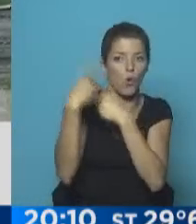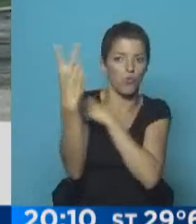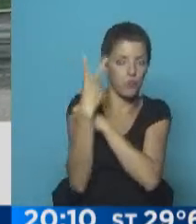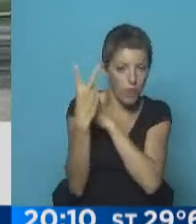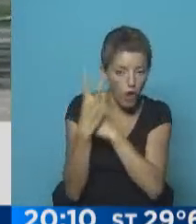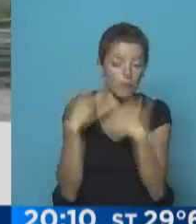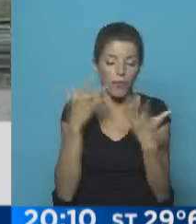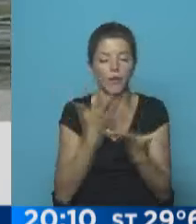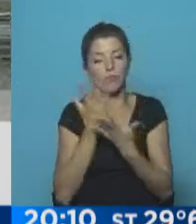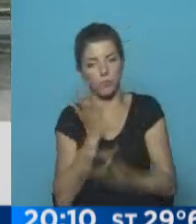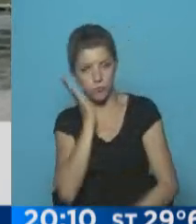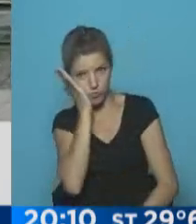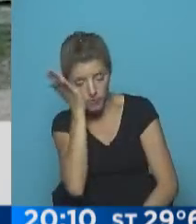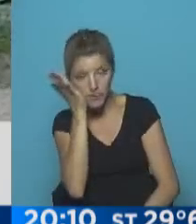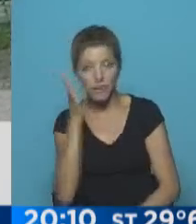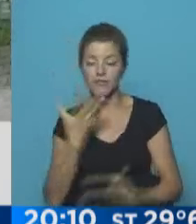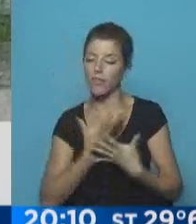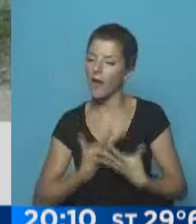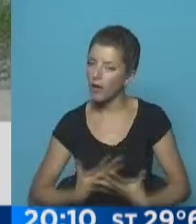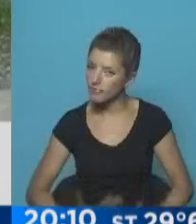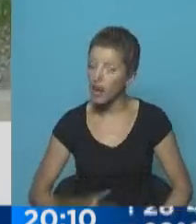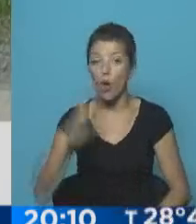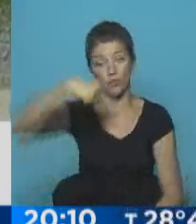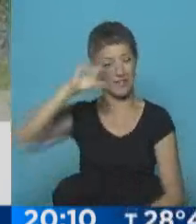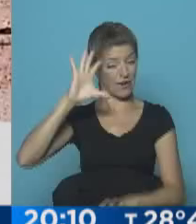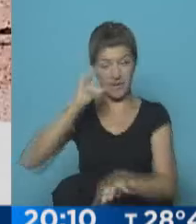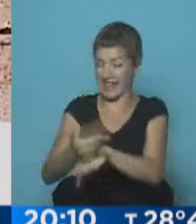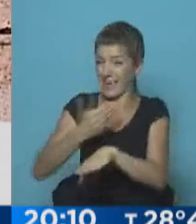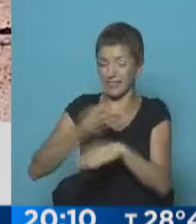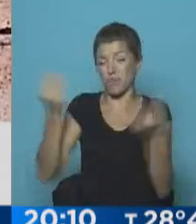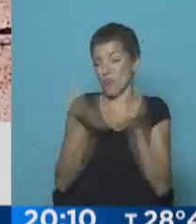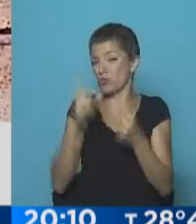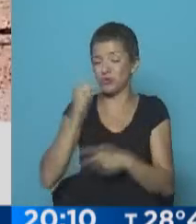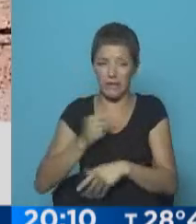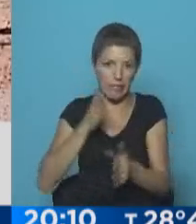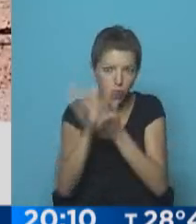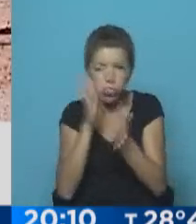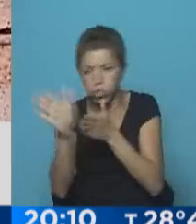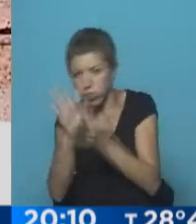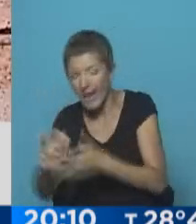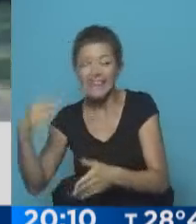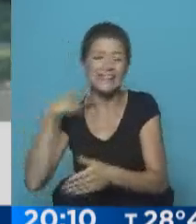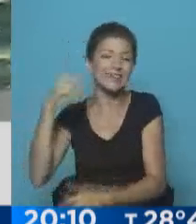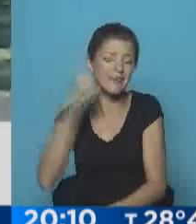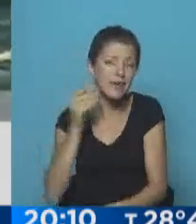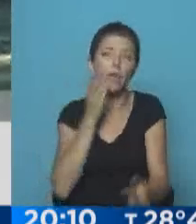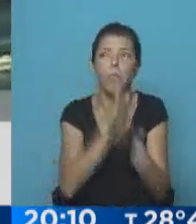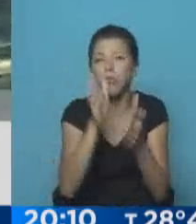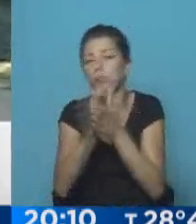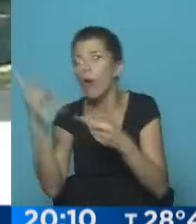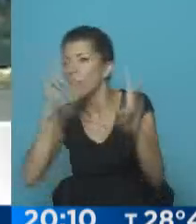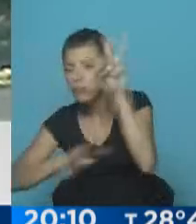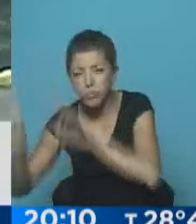permitiera descansar. Recordemos también que ya estaban exhaustos después de 13 días de haber